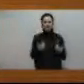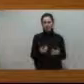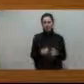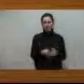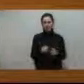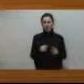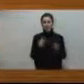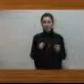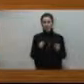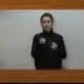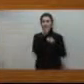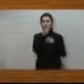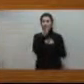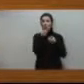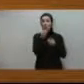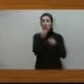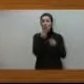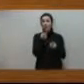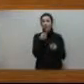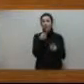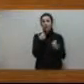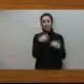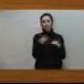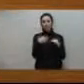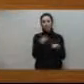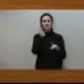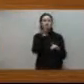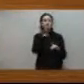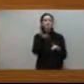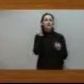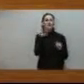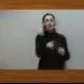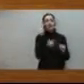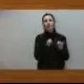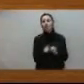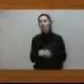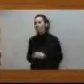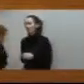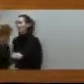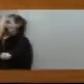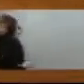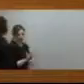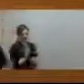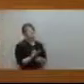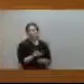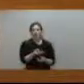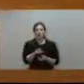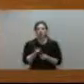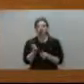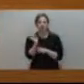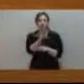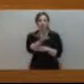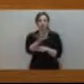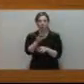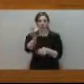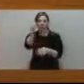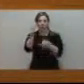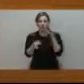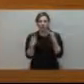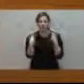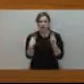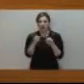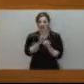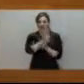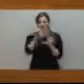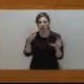que estaban contándoles que se estaban cometiendo delitos, señor consejero, como para no remitirlo a la Fiscalía. No lo iban a guardar en un cajón. Pero mire,